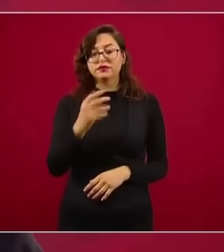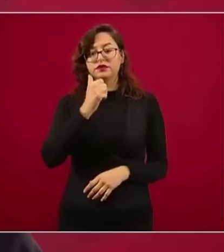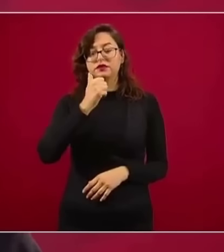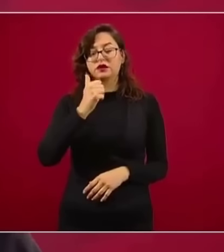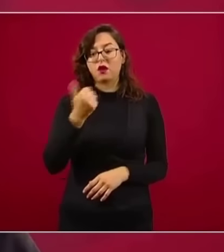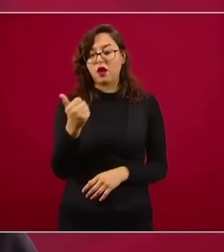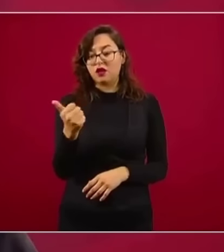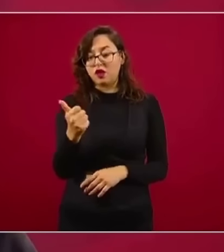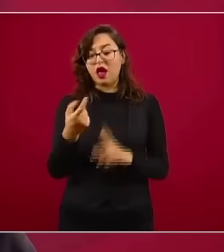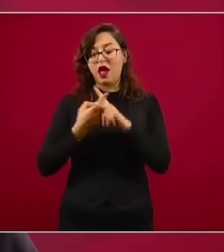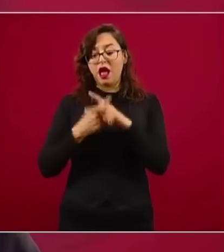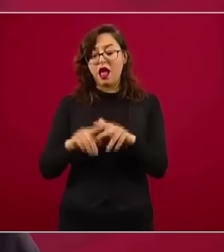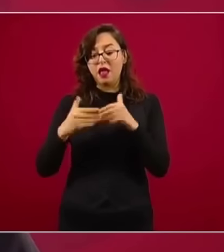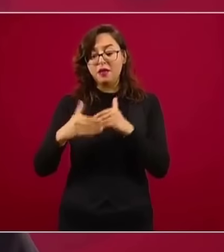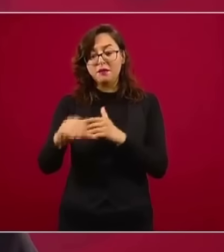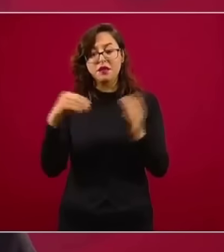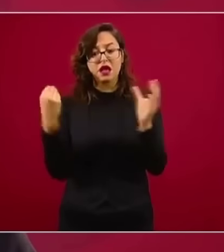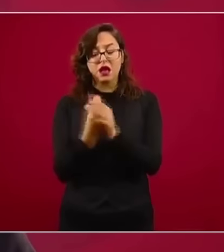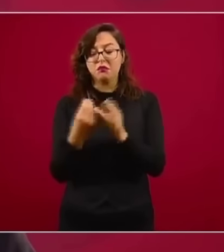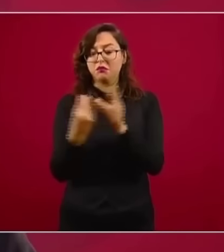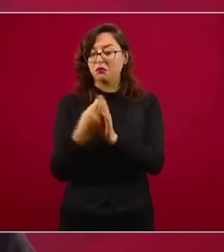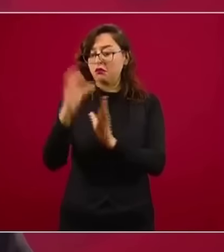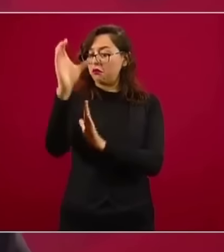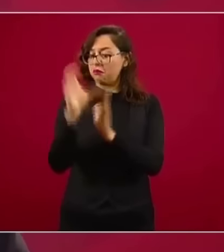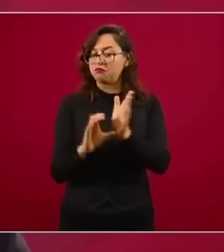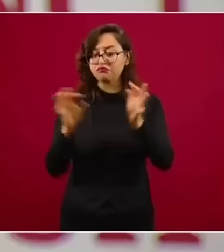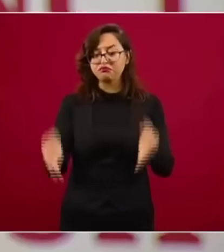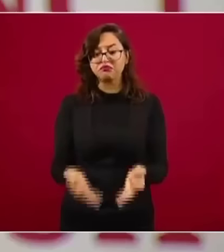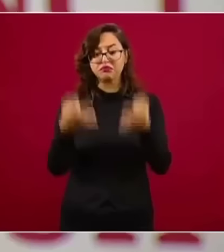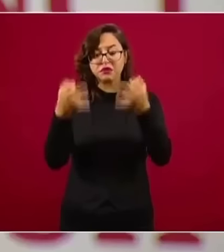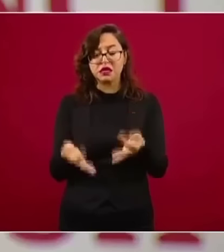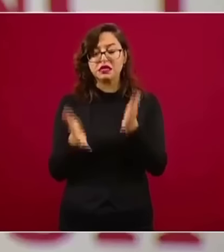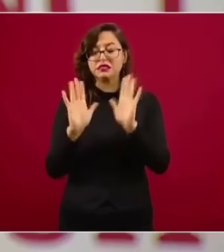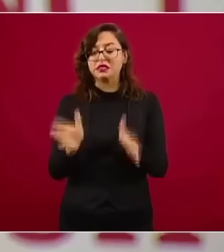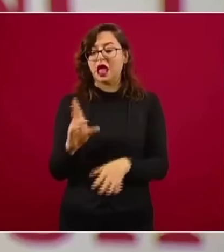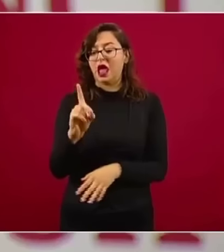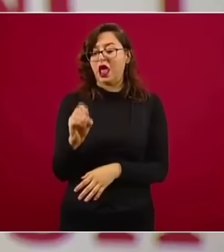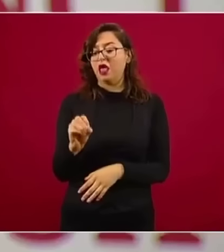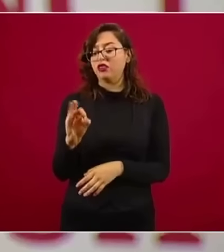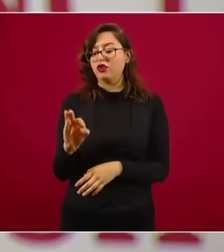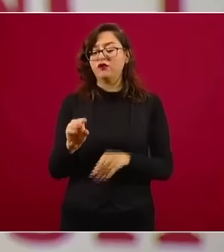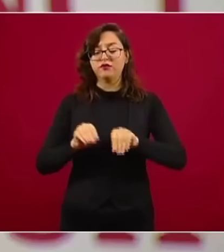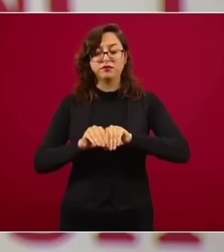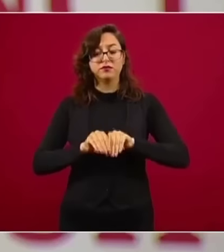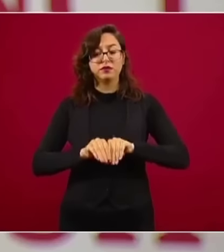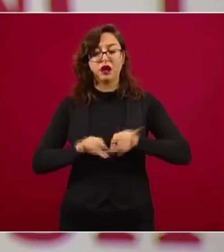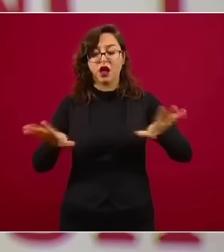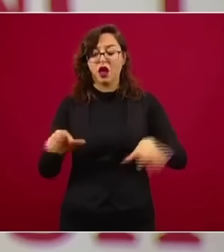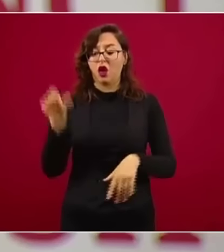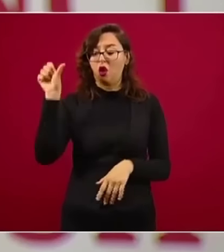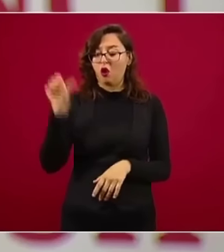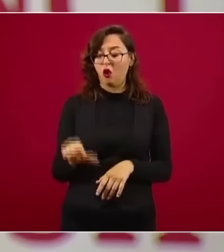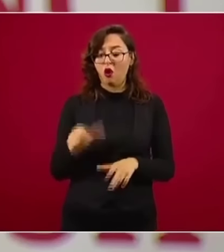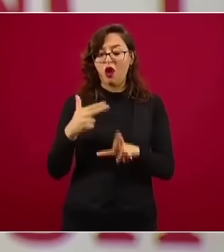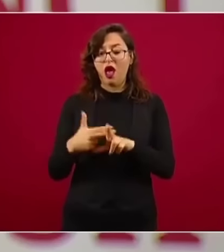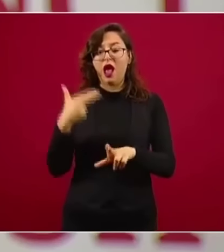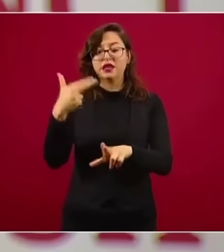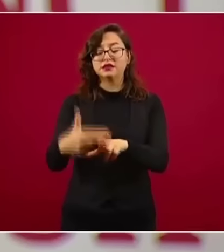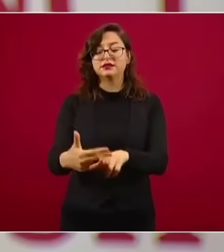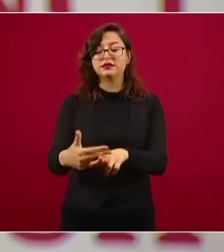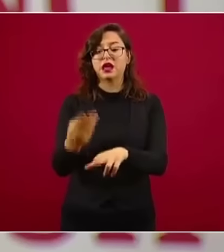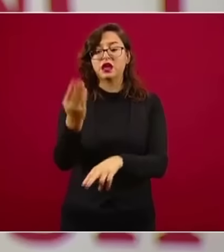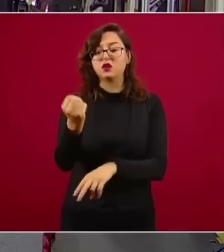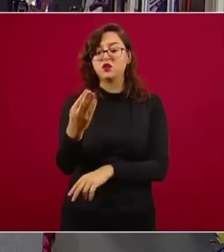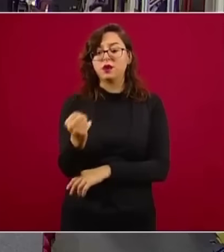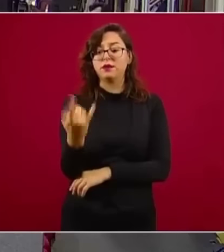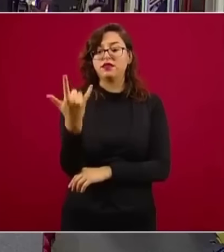un calendario que ya está oficialmente publicado en el Diario Oficial de la Federación, que va desde hoy hasta el 9